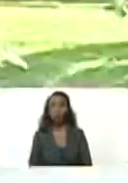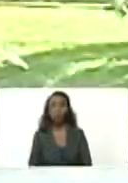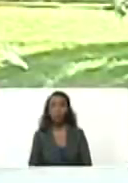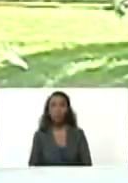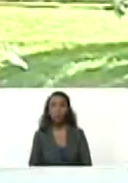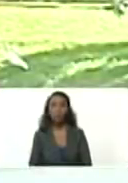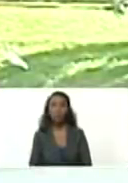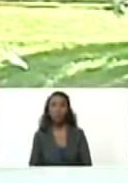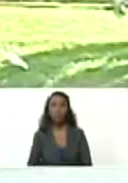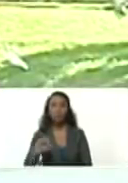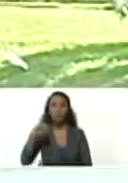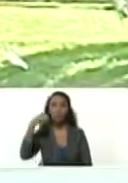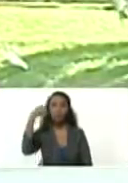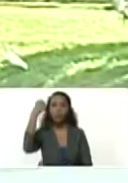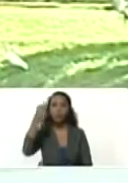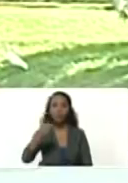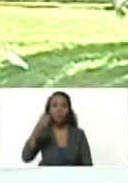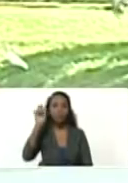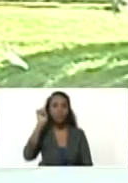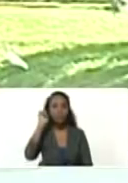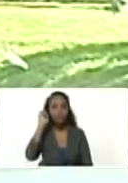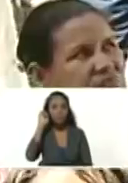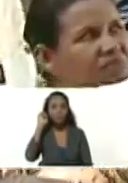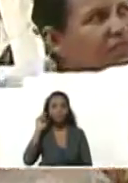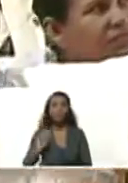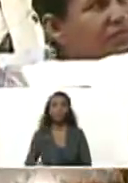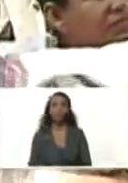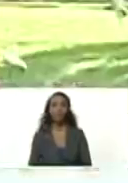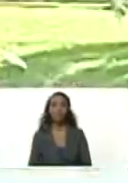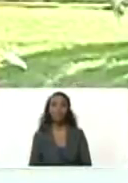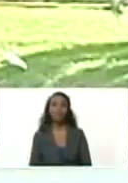A la pastora Dayana Guedes.